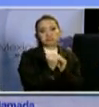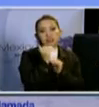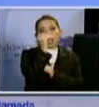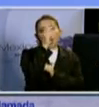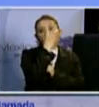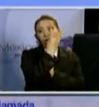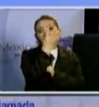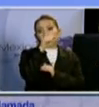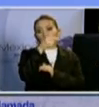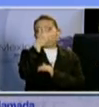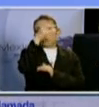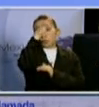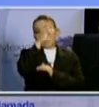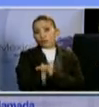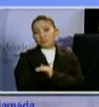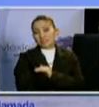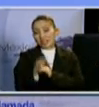hasta